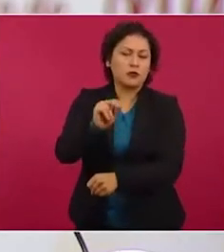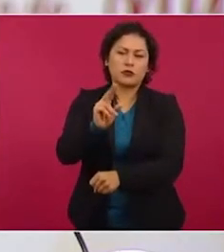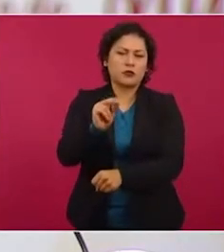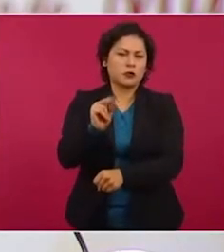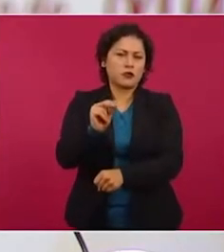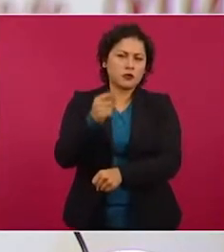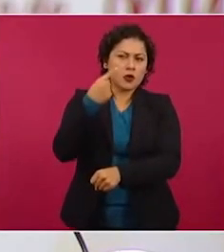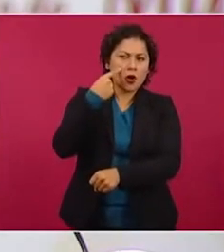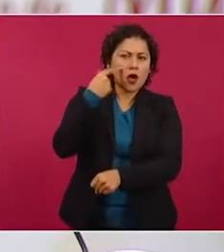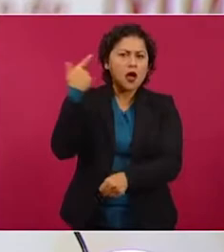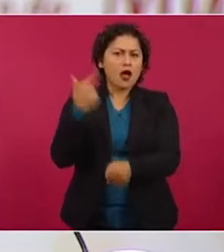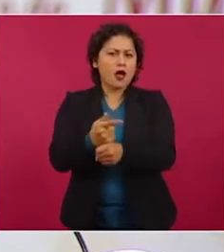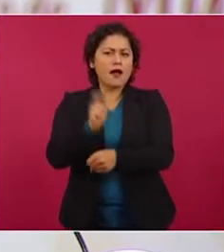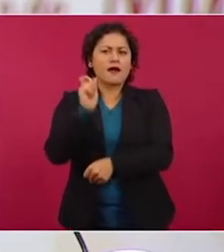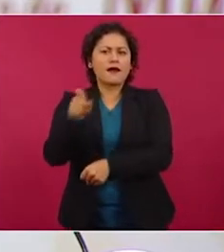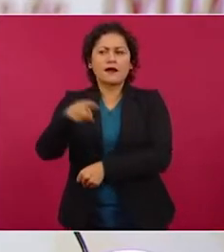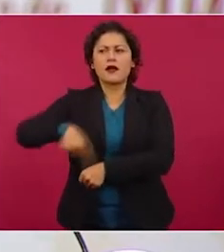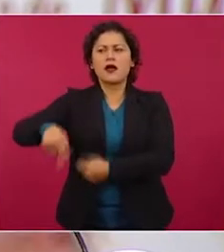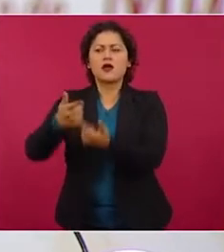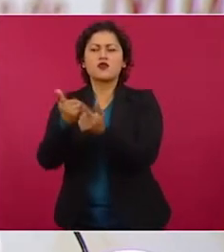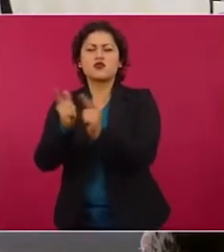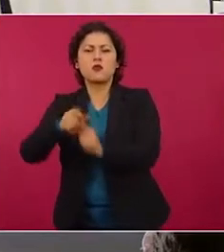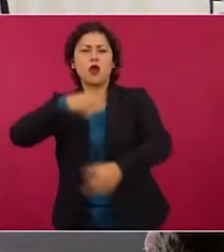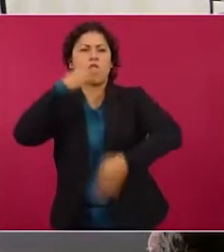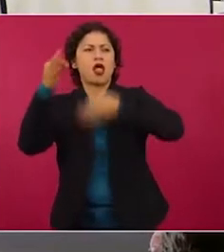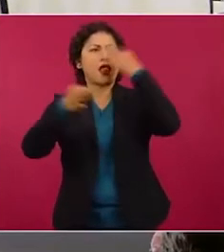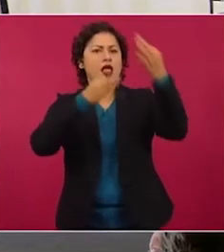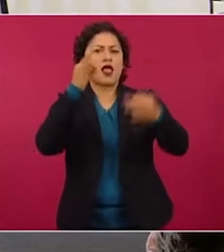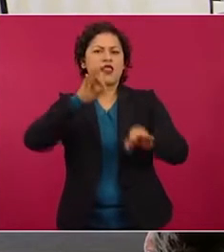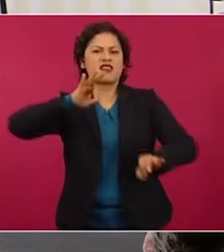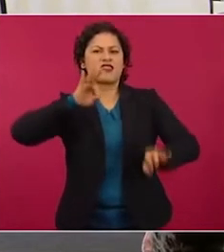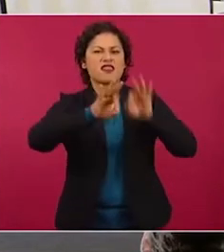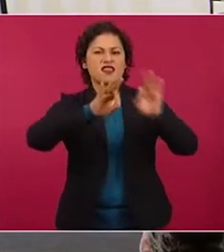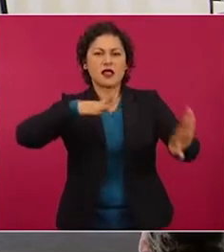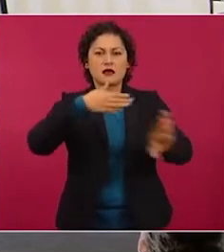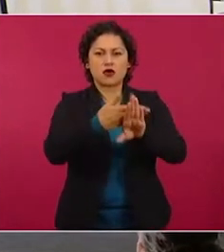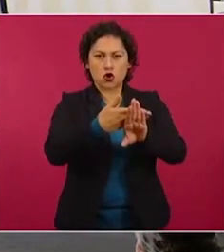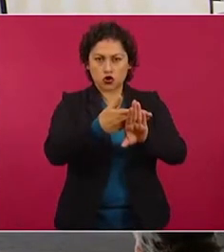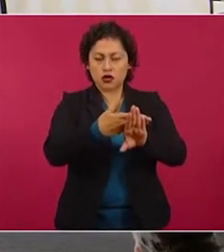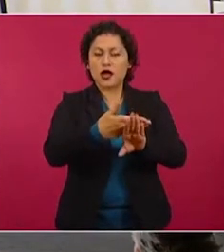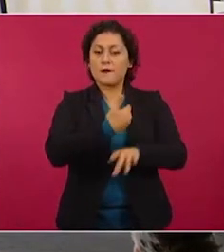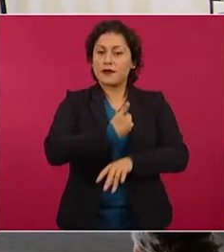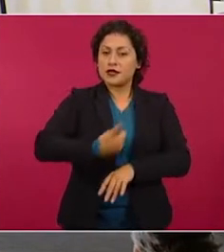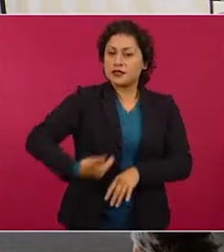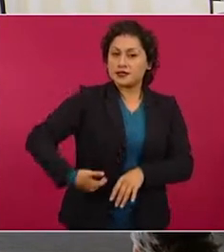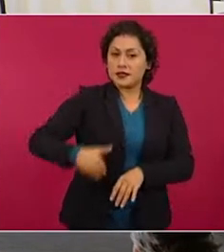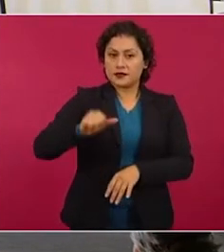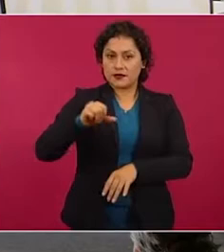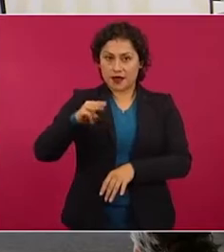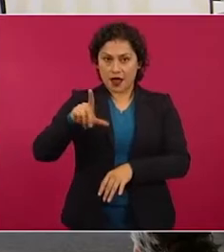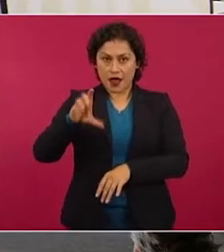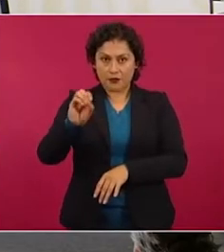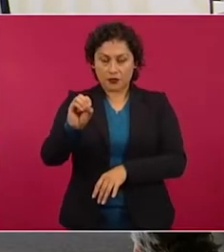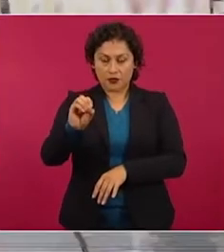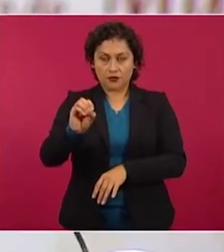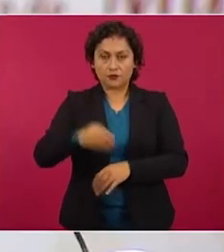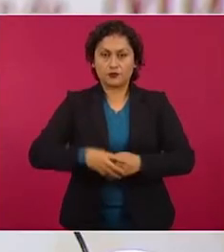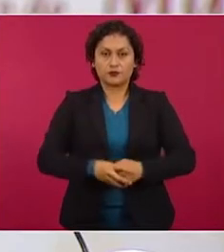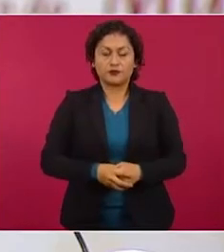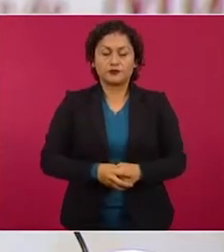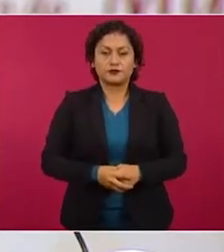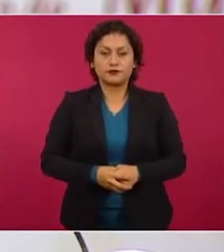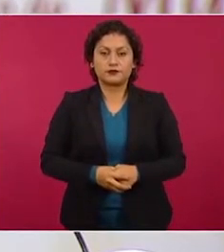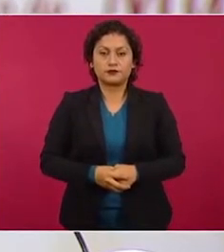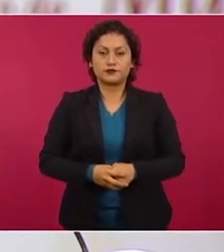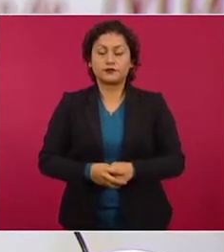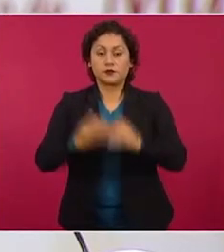medios de comunicación en contra del gobierno del presidente Andrés Manuel López Obrador.